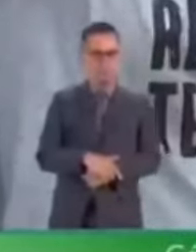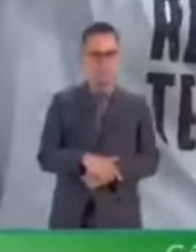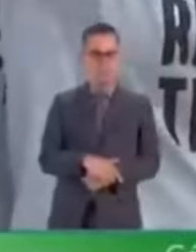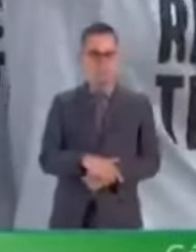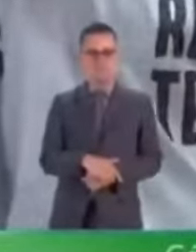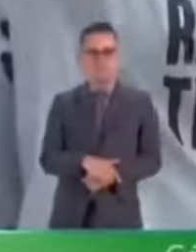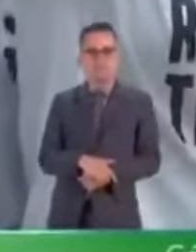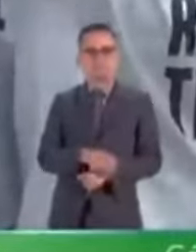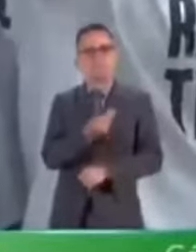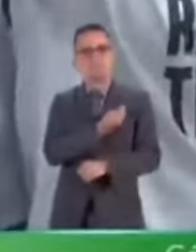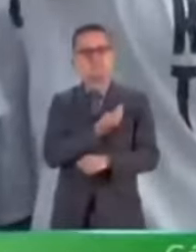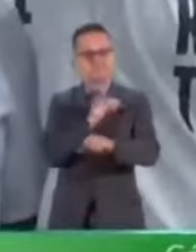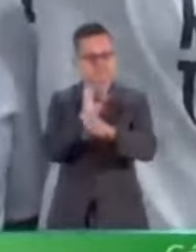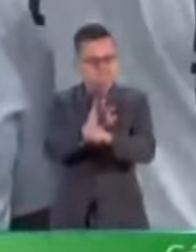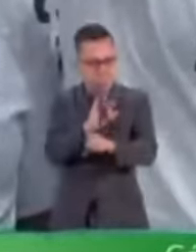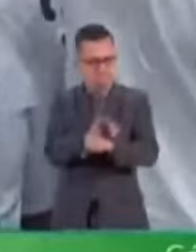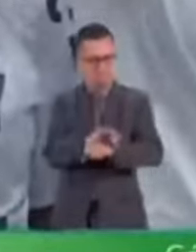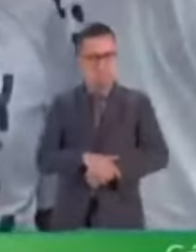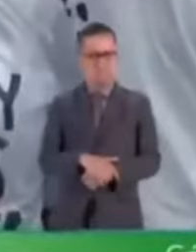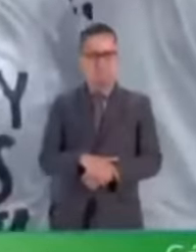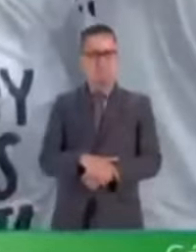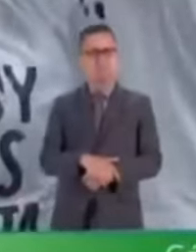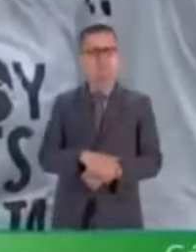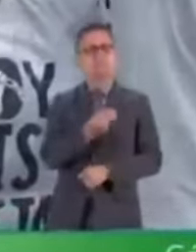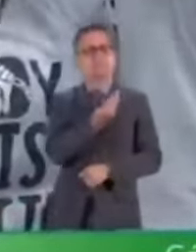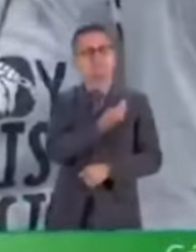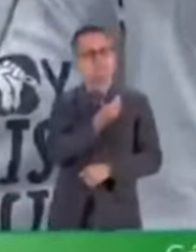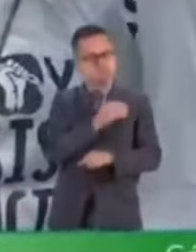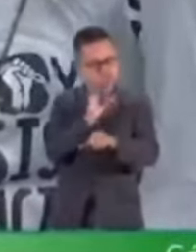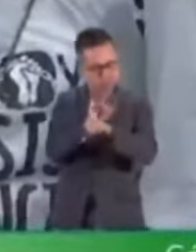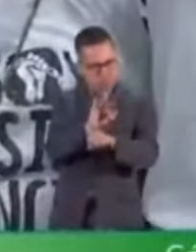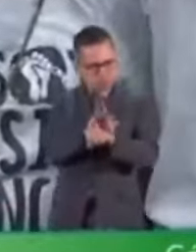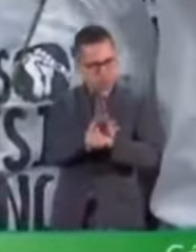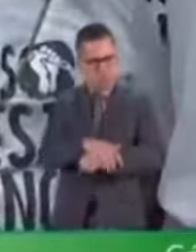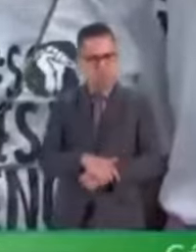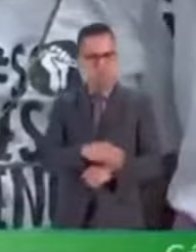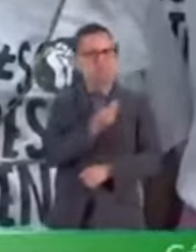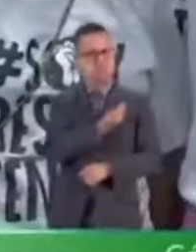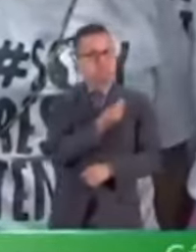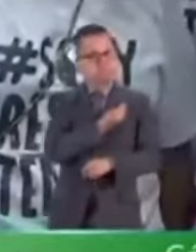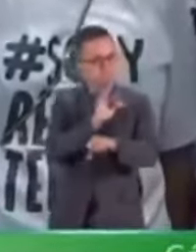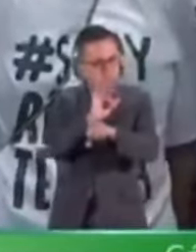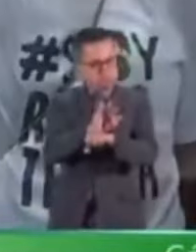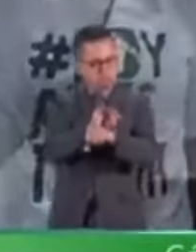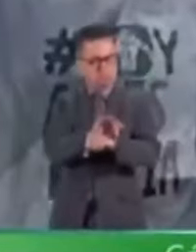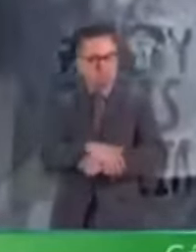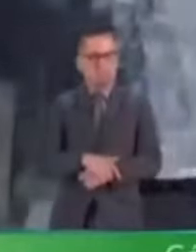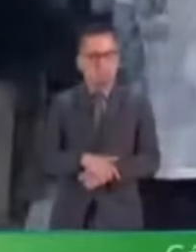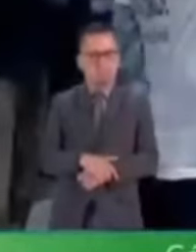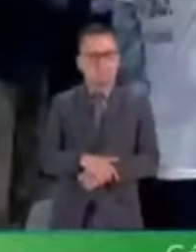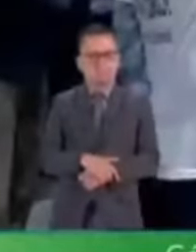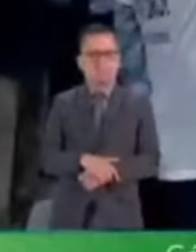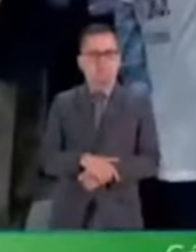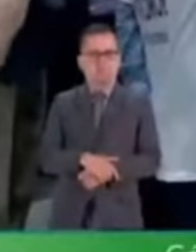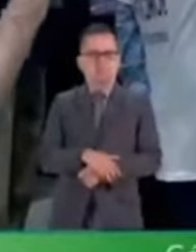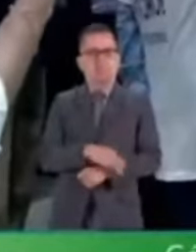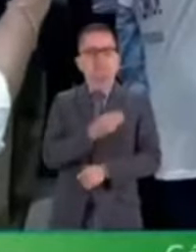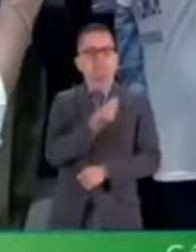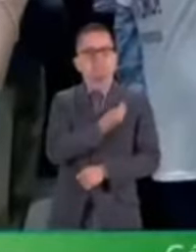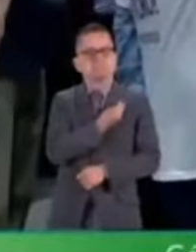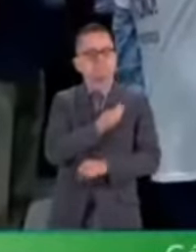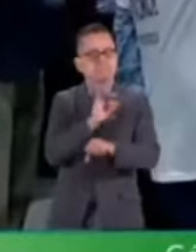resistencia, resistencia, resistencia, resistencia, resistencia,